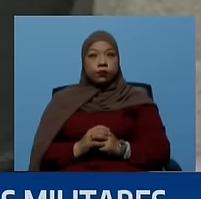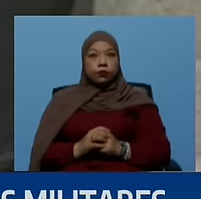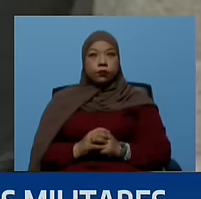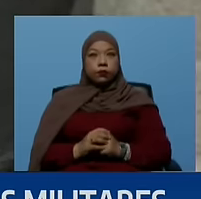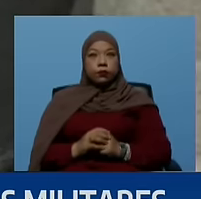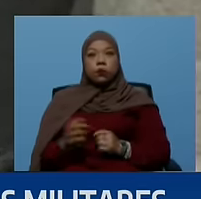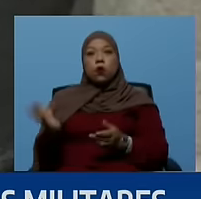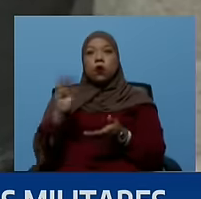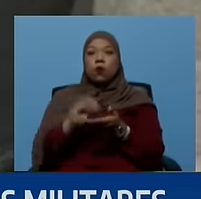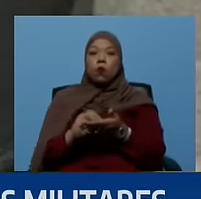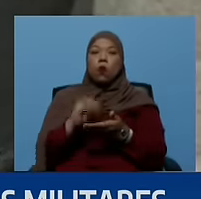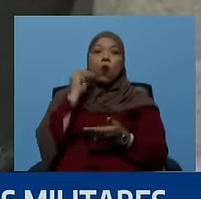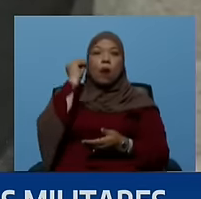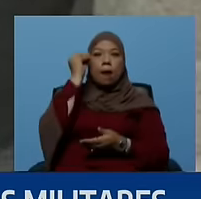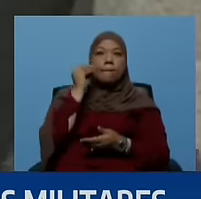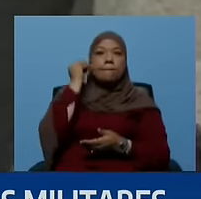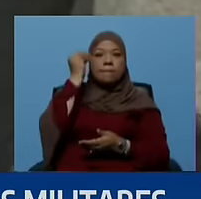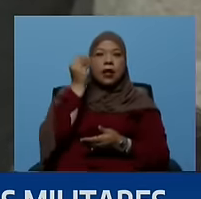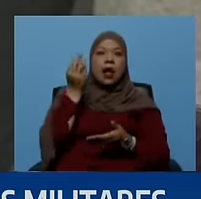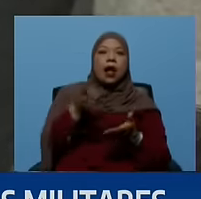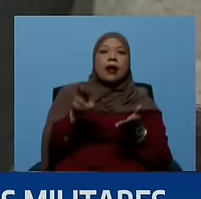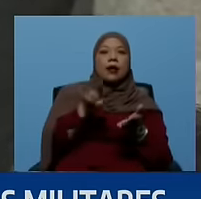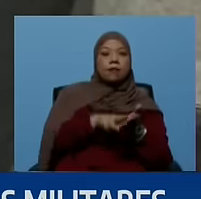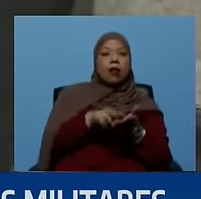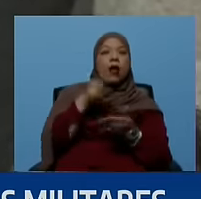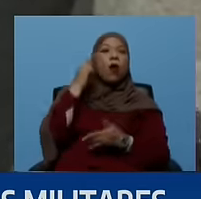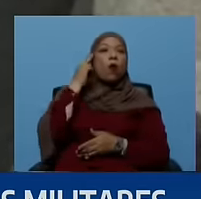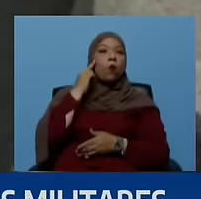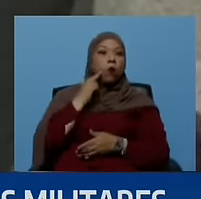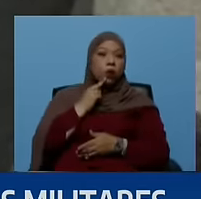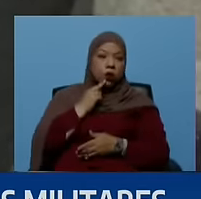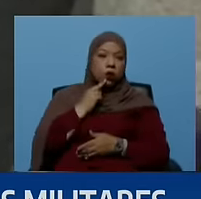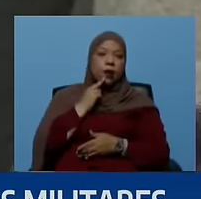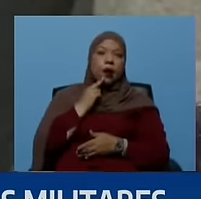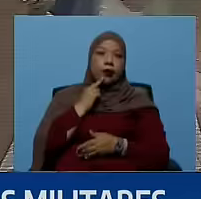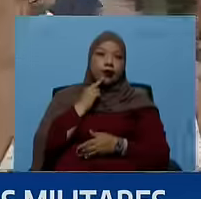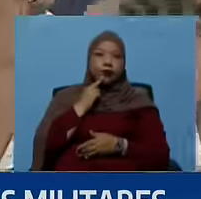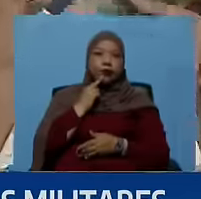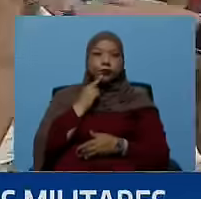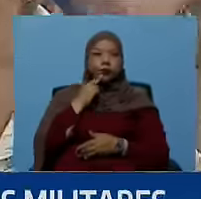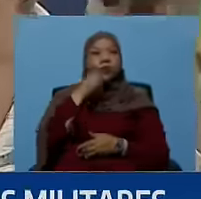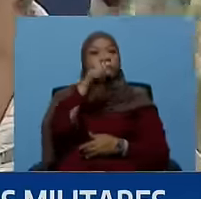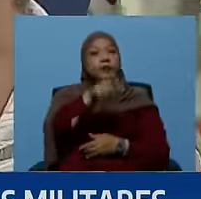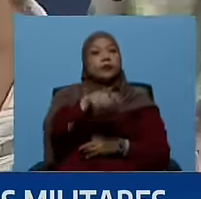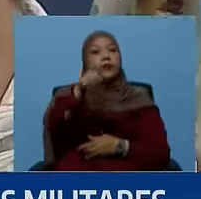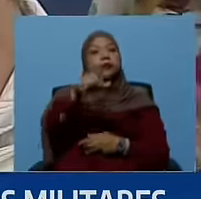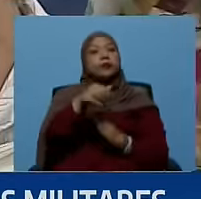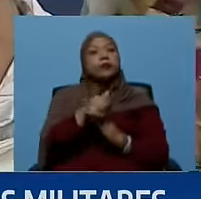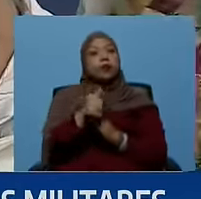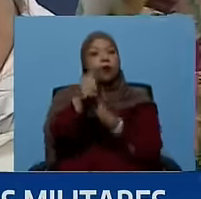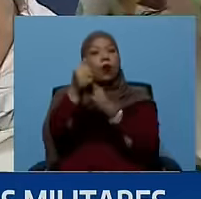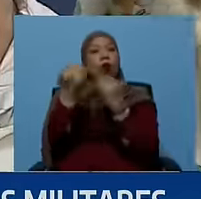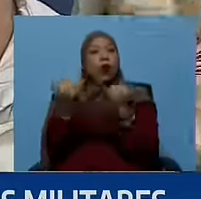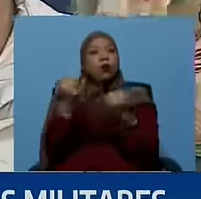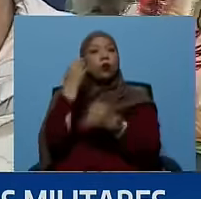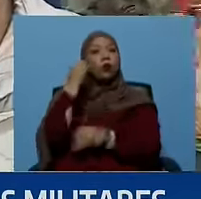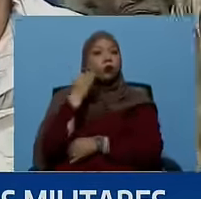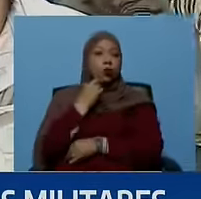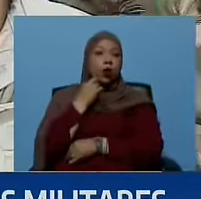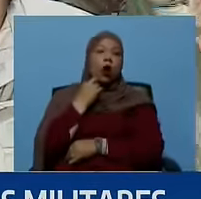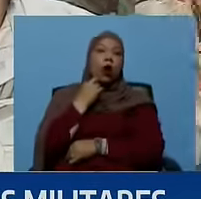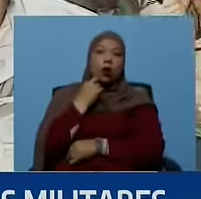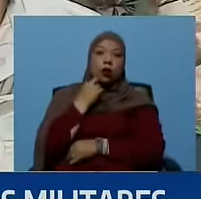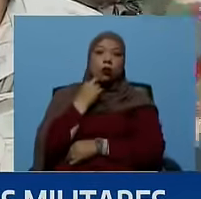trajo de nuevo a bolívar no y nos trajo esa corriente para que hoy se convirtiera en el bolivarianismo el bolivarianismo